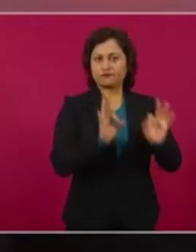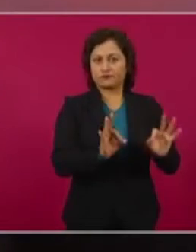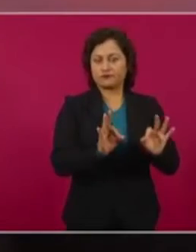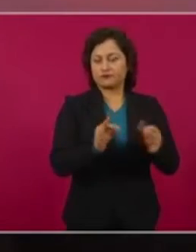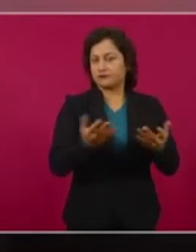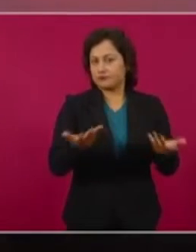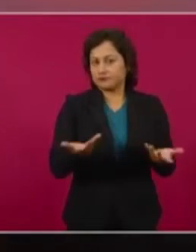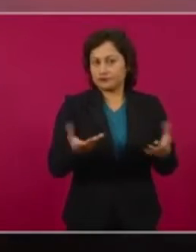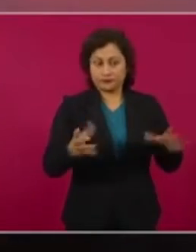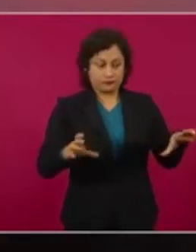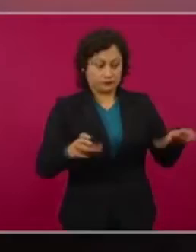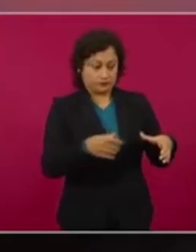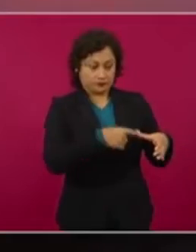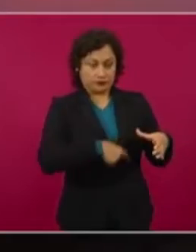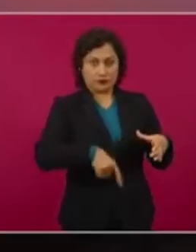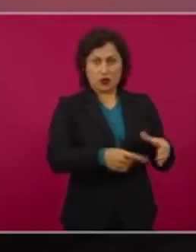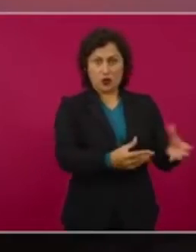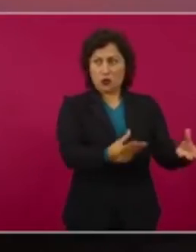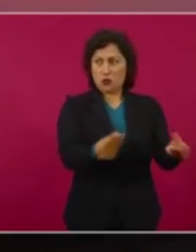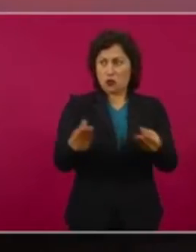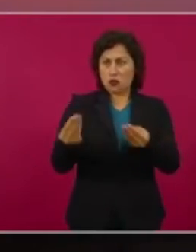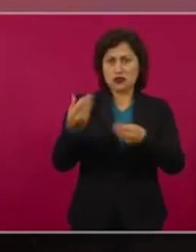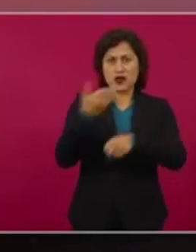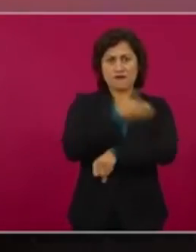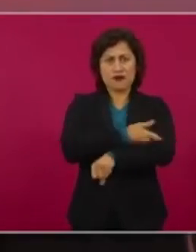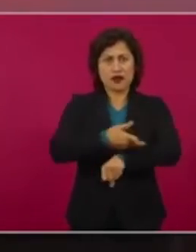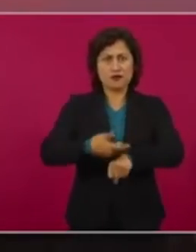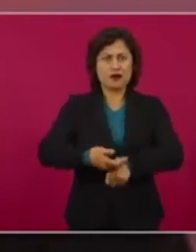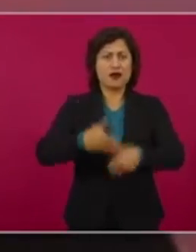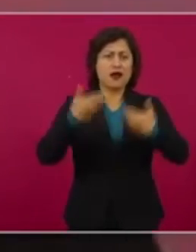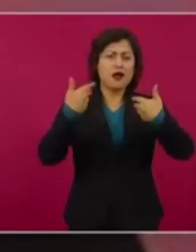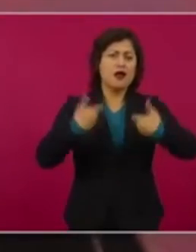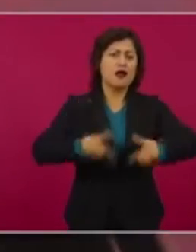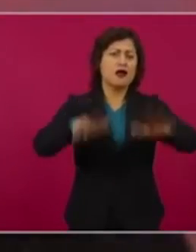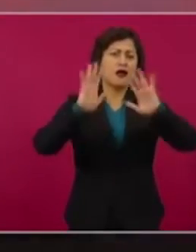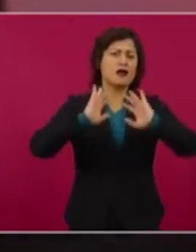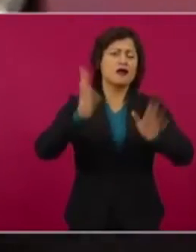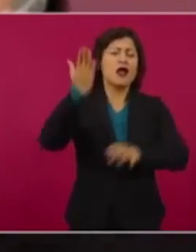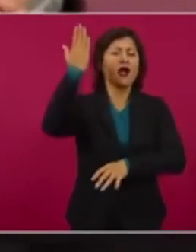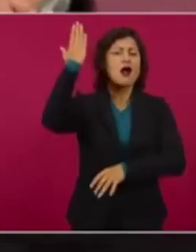son familias que han trabajado en Pemex